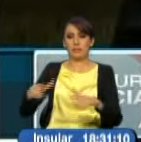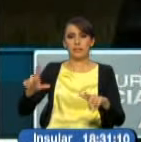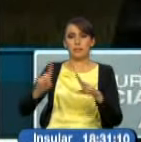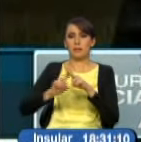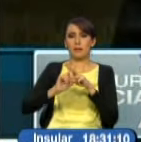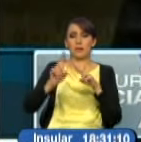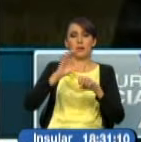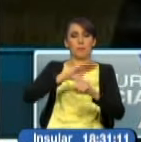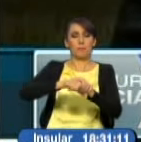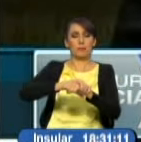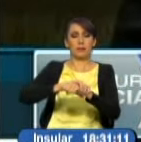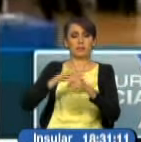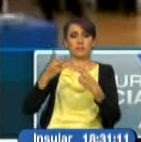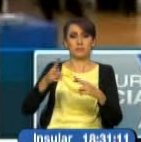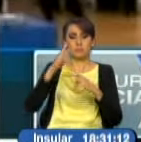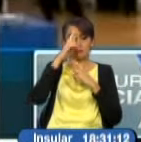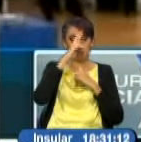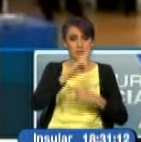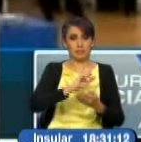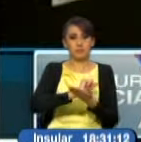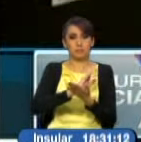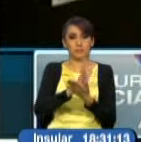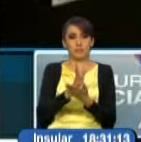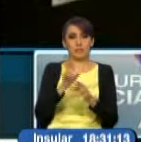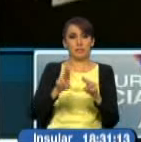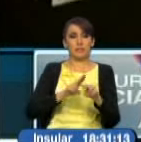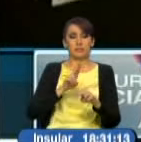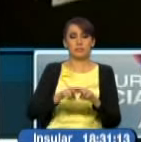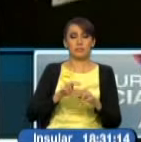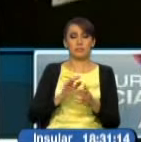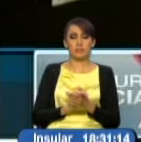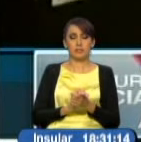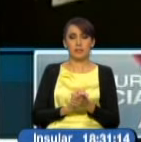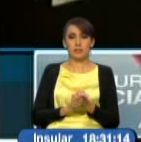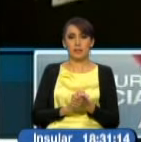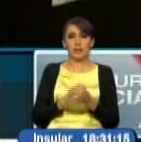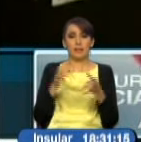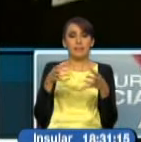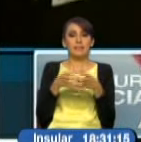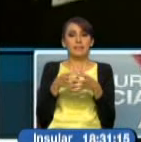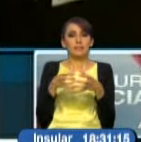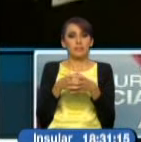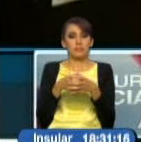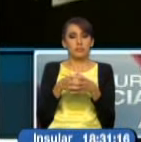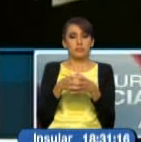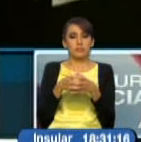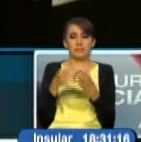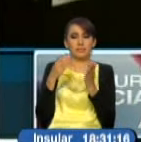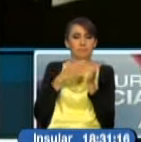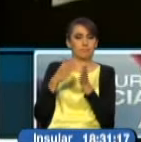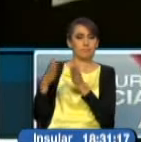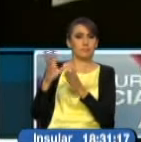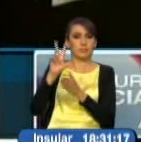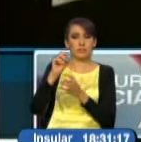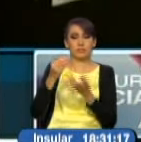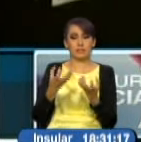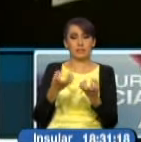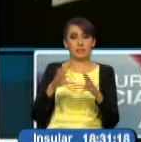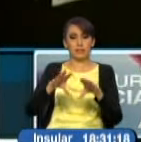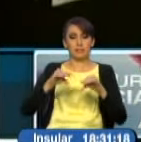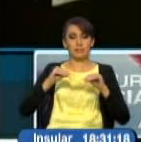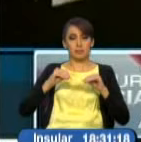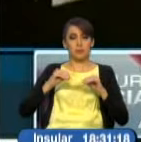las decisiones de la Asamblea Nacional de ese país. Traer a este Consejo Permanente, ignorando la voluntad del Estado concernido, la discusión